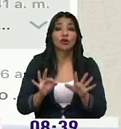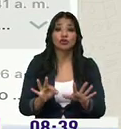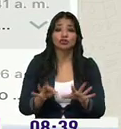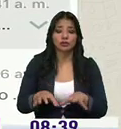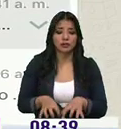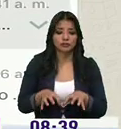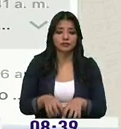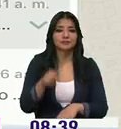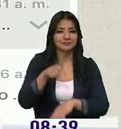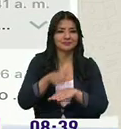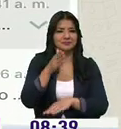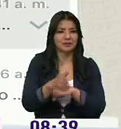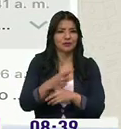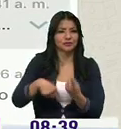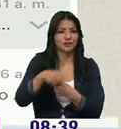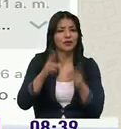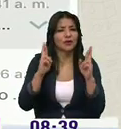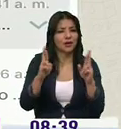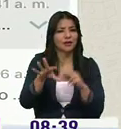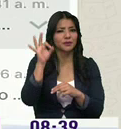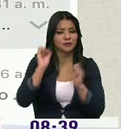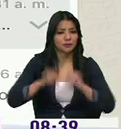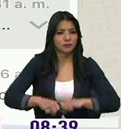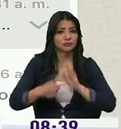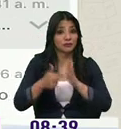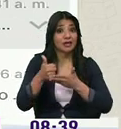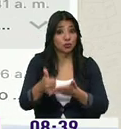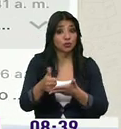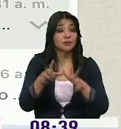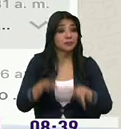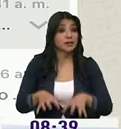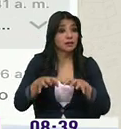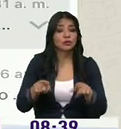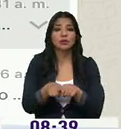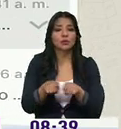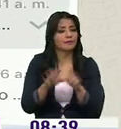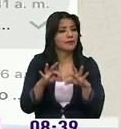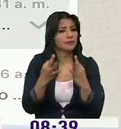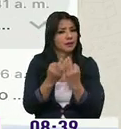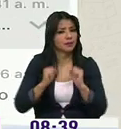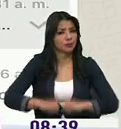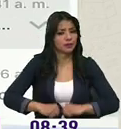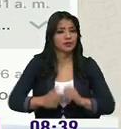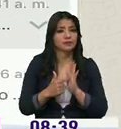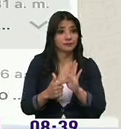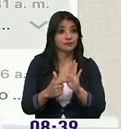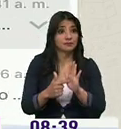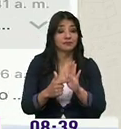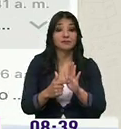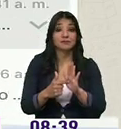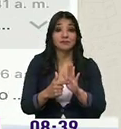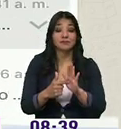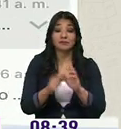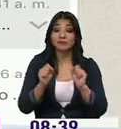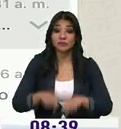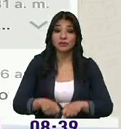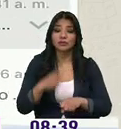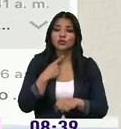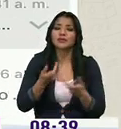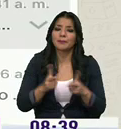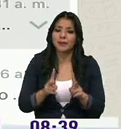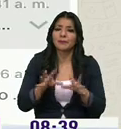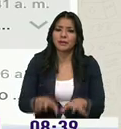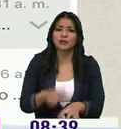Vamos a corte, ojalá los encuentren. Sí. Hacemos la ayuda porque los peludos son parte de la familia. Miren cómo nosotros los tratamos porque nosotros tenemos peludos. Sí, porque para mí mi